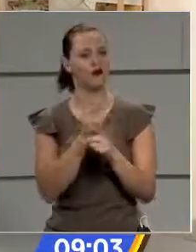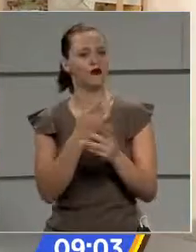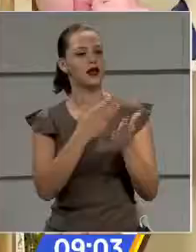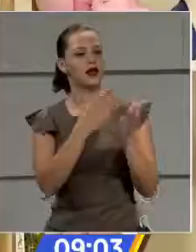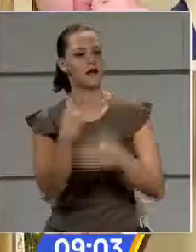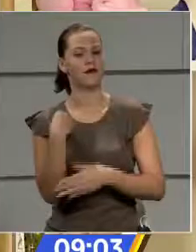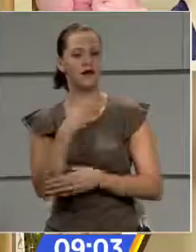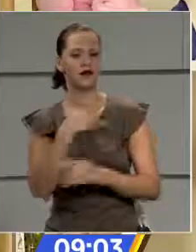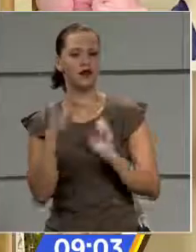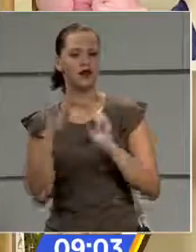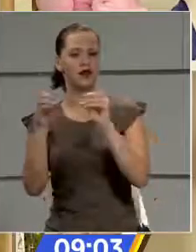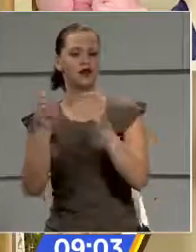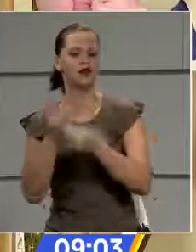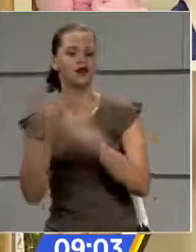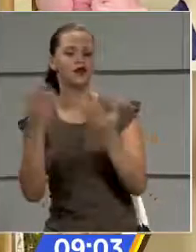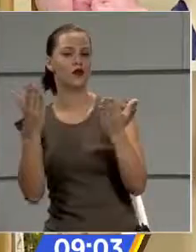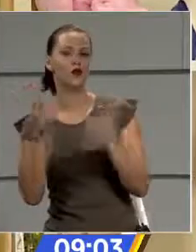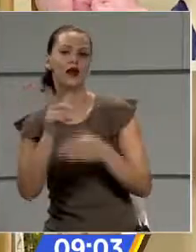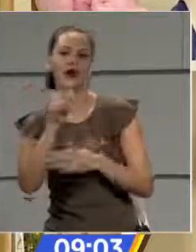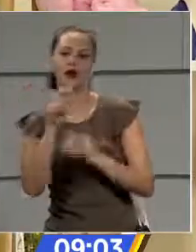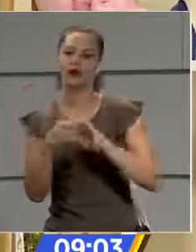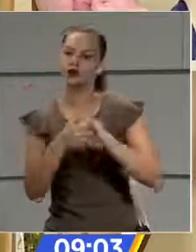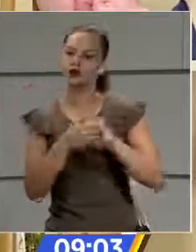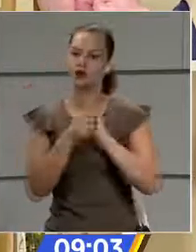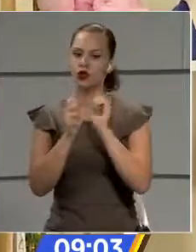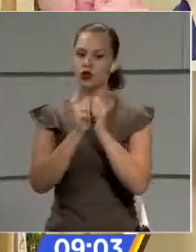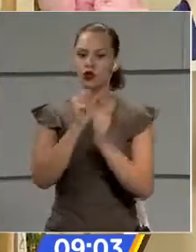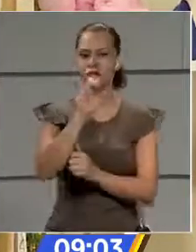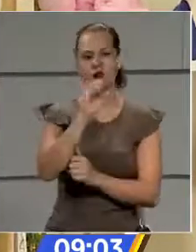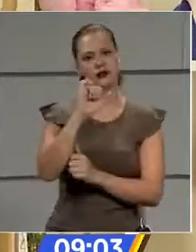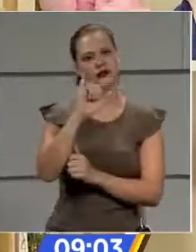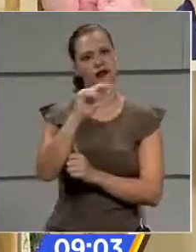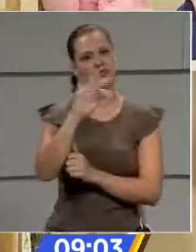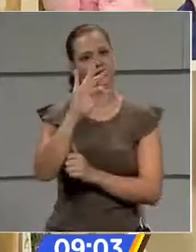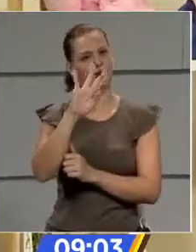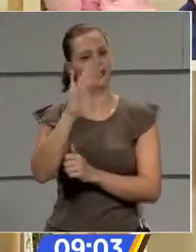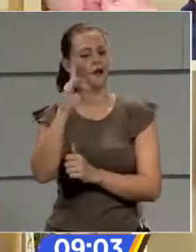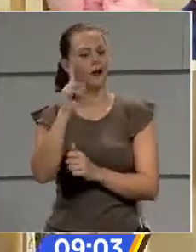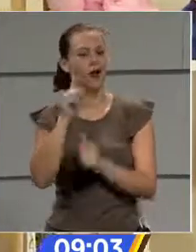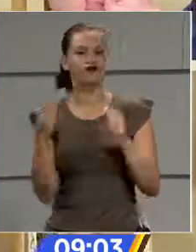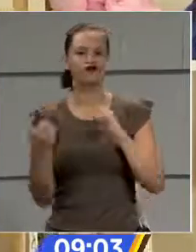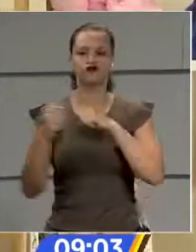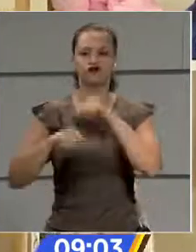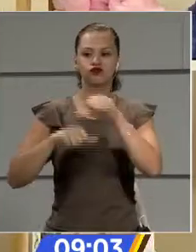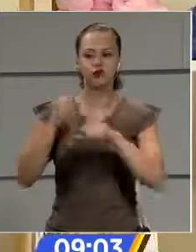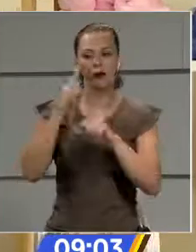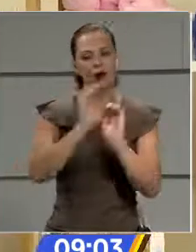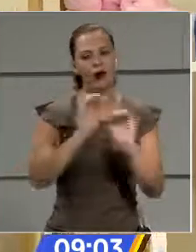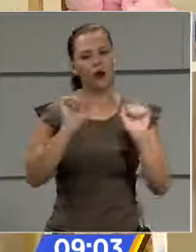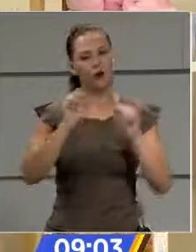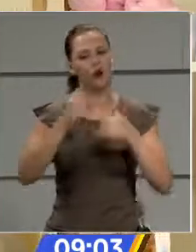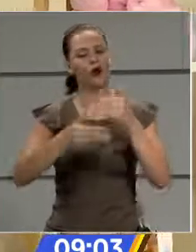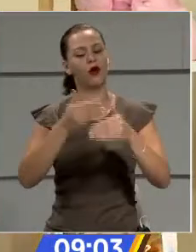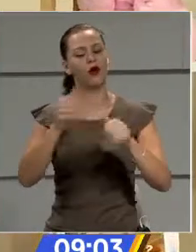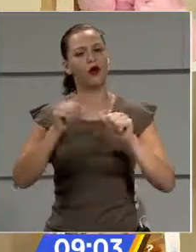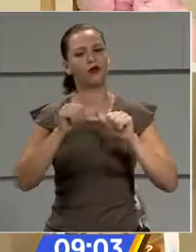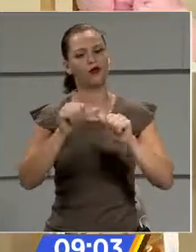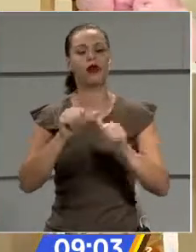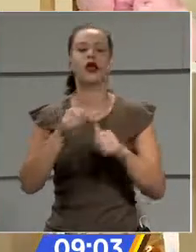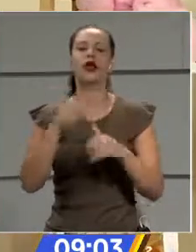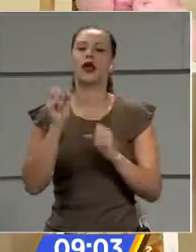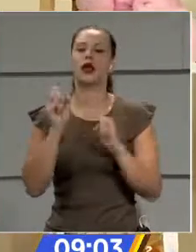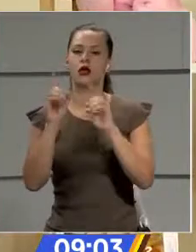Ministerio de Educación Pública, quien en conjunto con el SINAR pues hacen este esfuerzo para que los chicos puedan continuar en este proceso